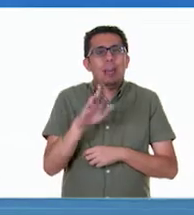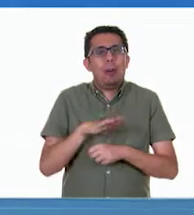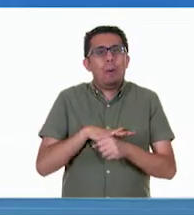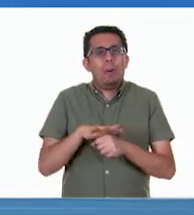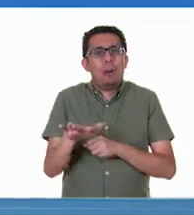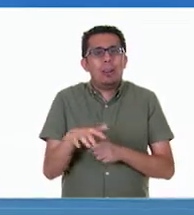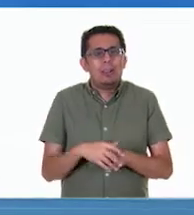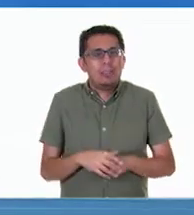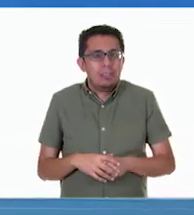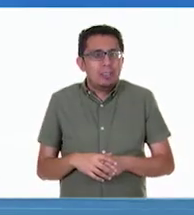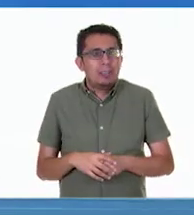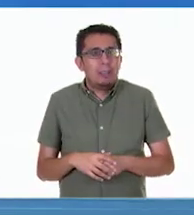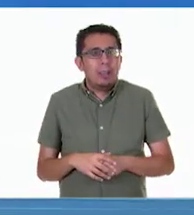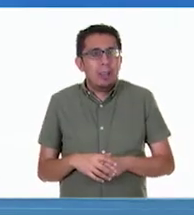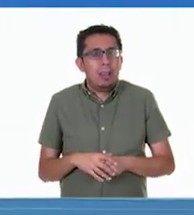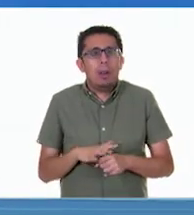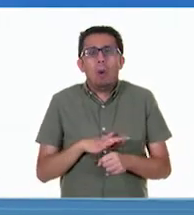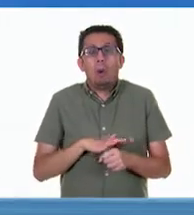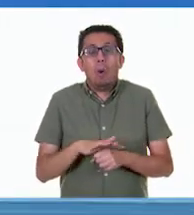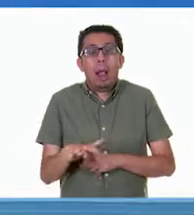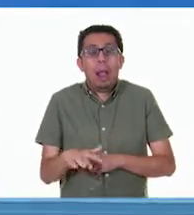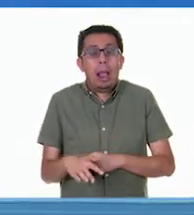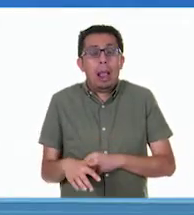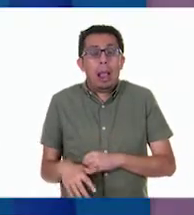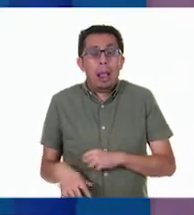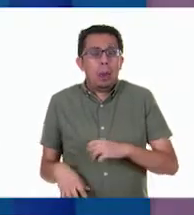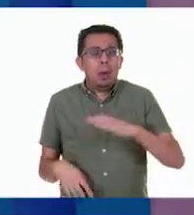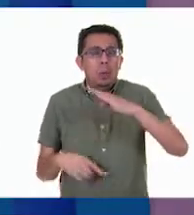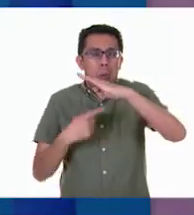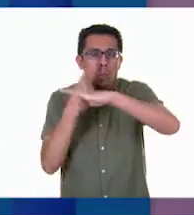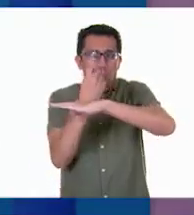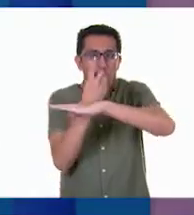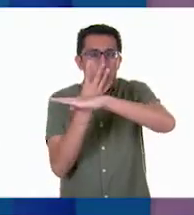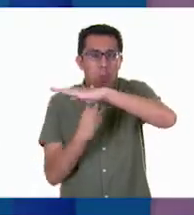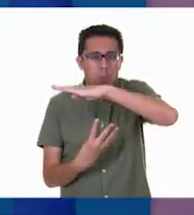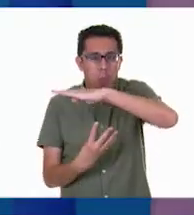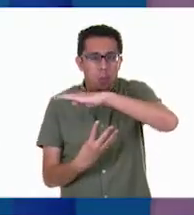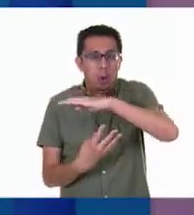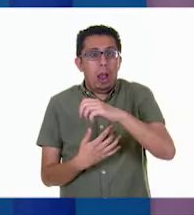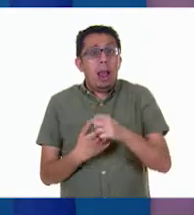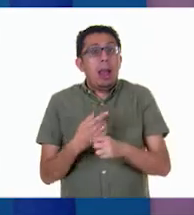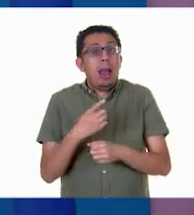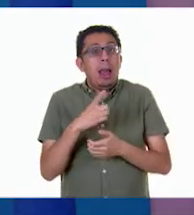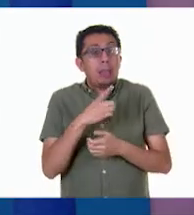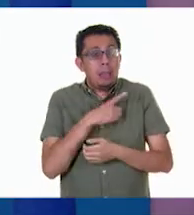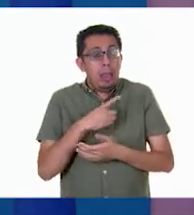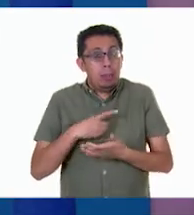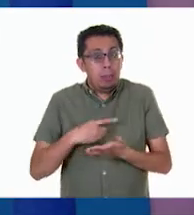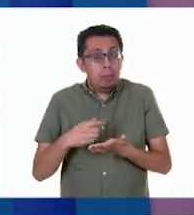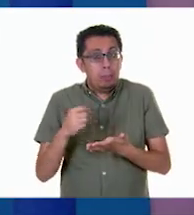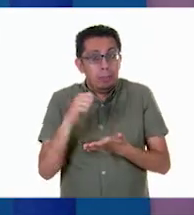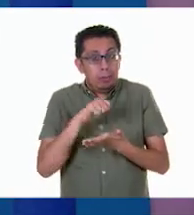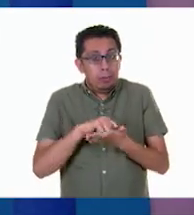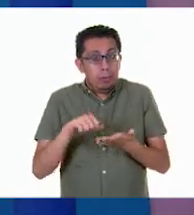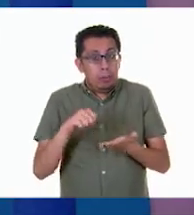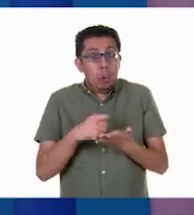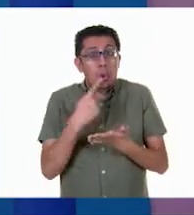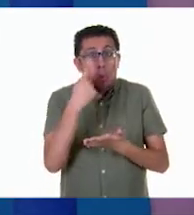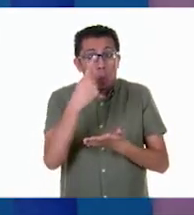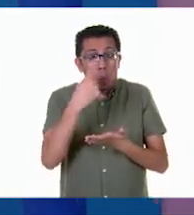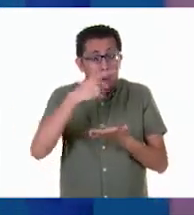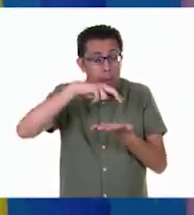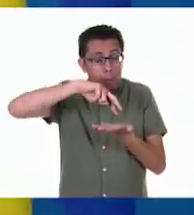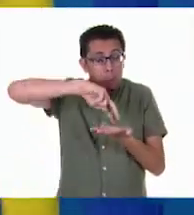camarada! ¡Y es 1/4! ¡Es verdad! Debemos anotar que avanzaste una unidad con 4